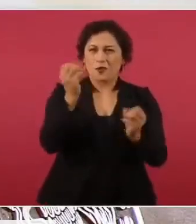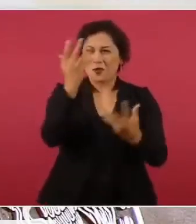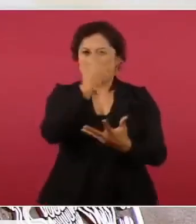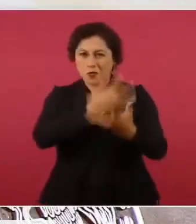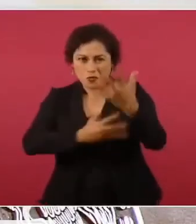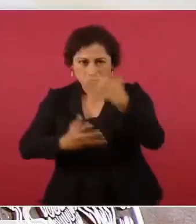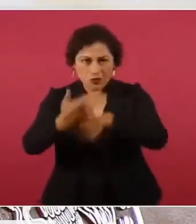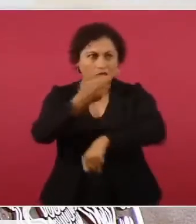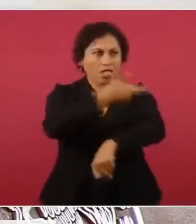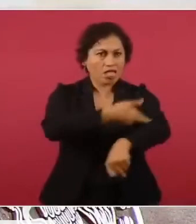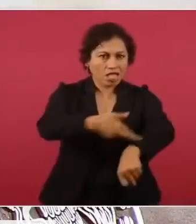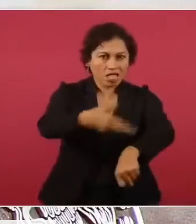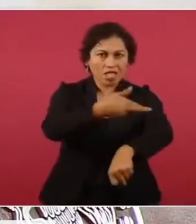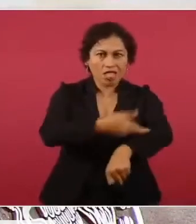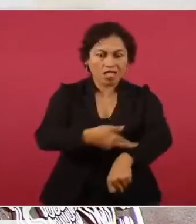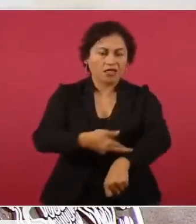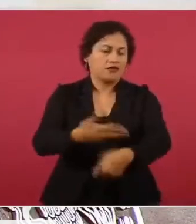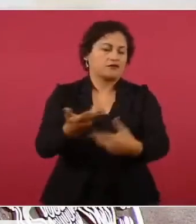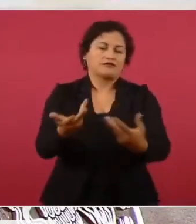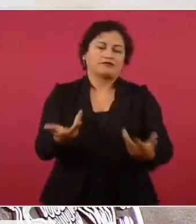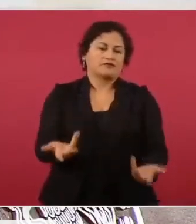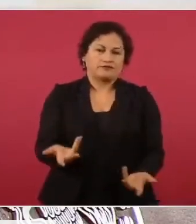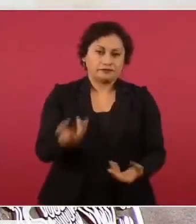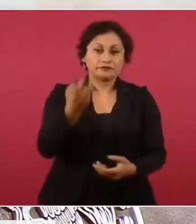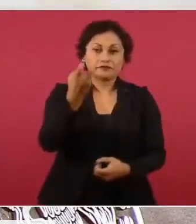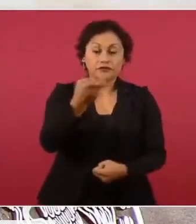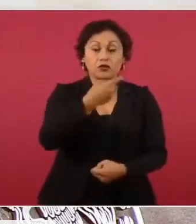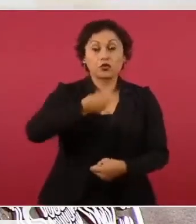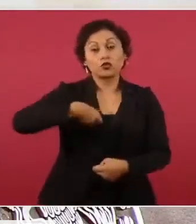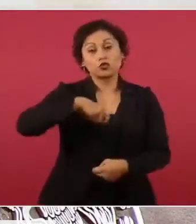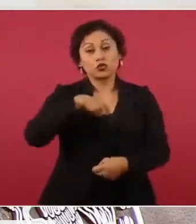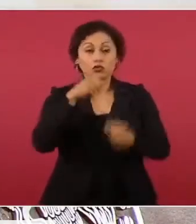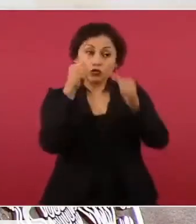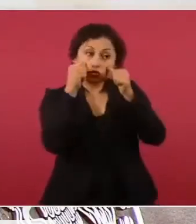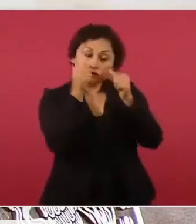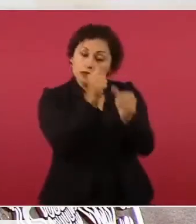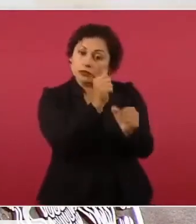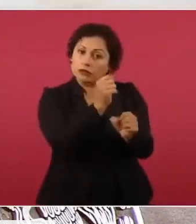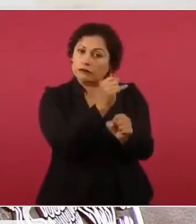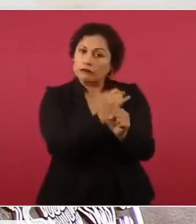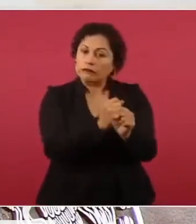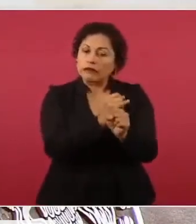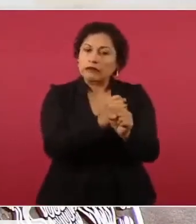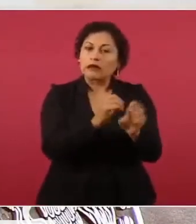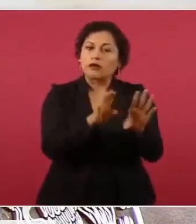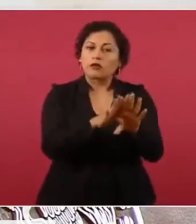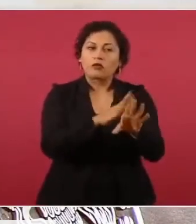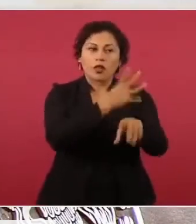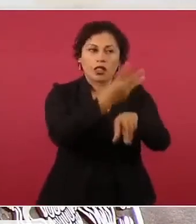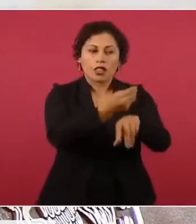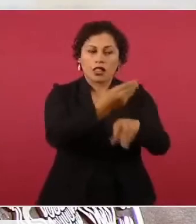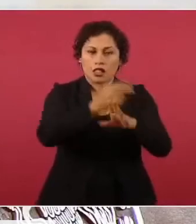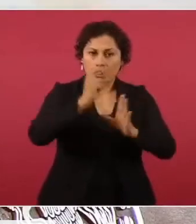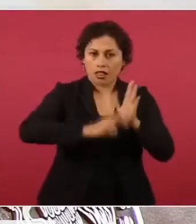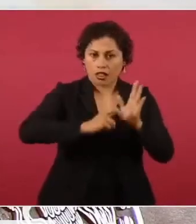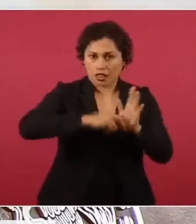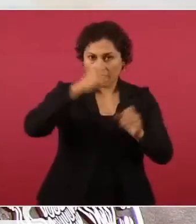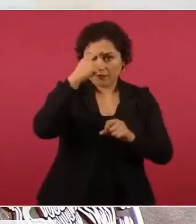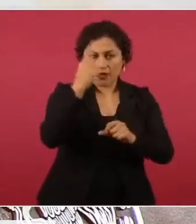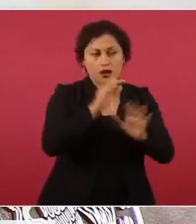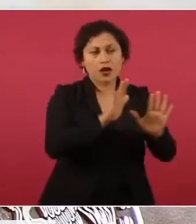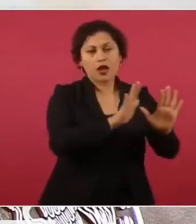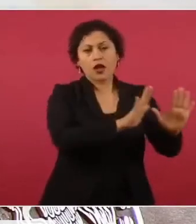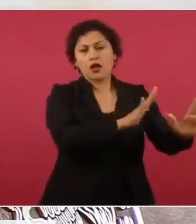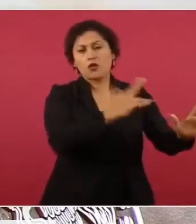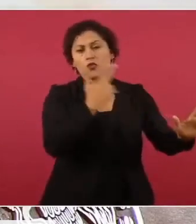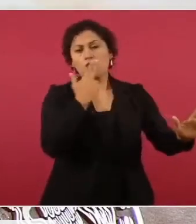a las personas, no quedarnos en el almacén o no quedarnos en la farmacia, sino que lleguen a los mexicanos y mexicanas